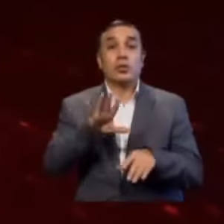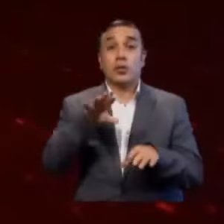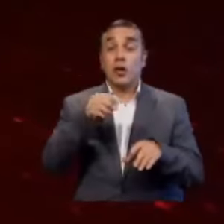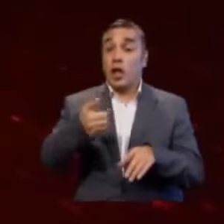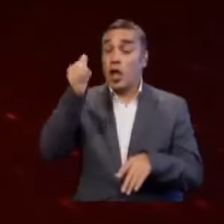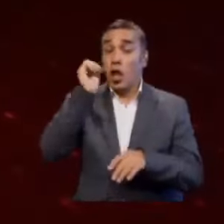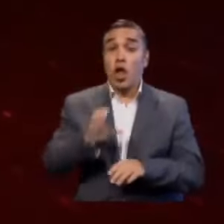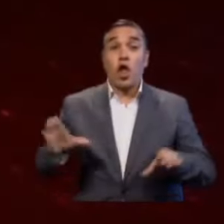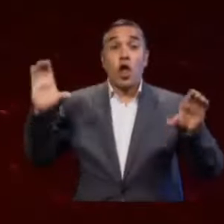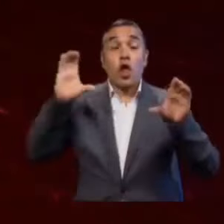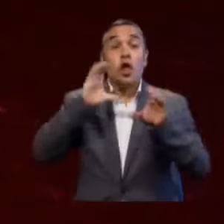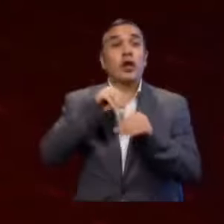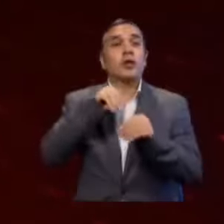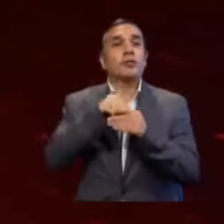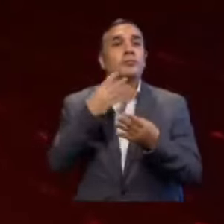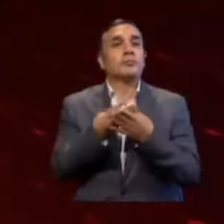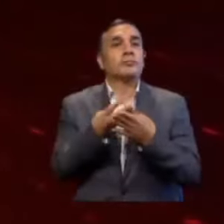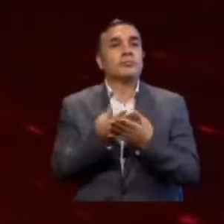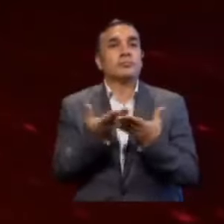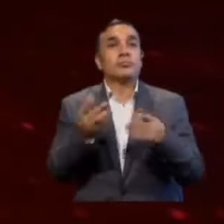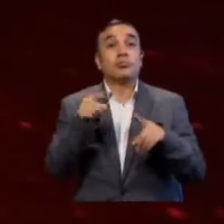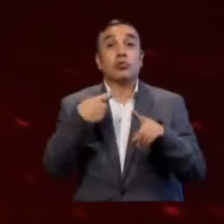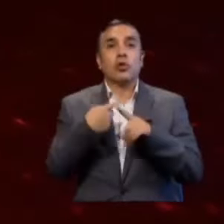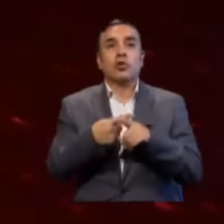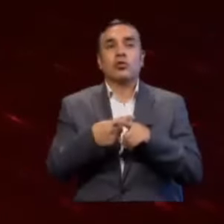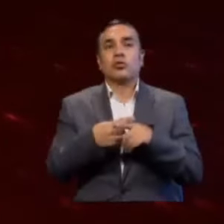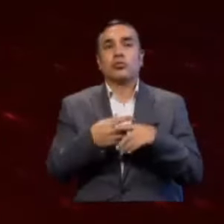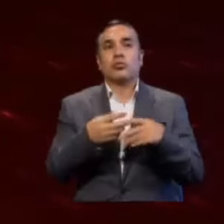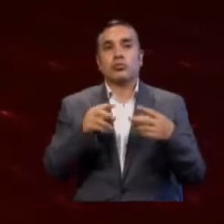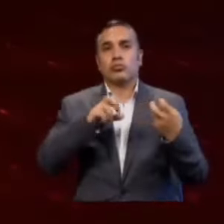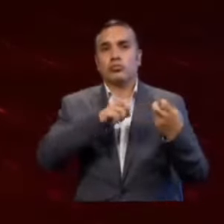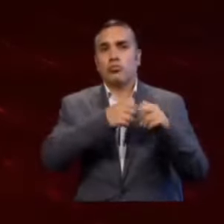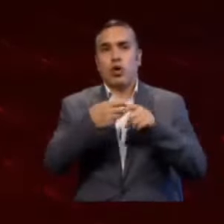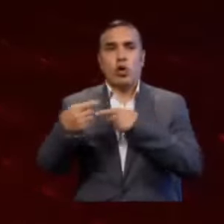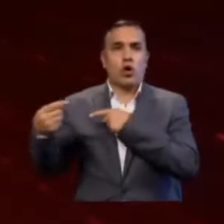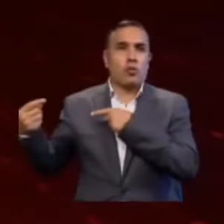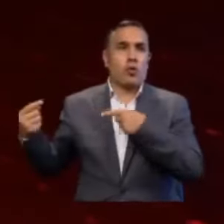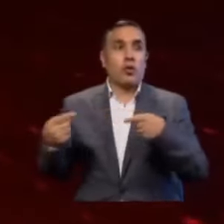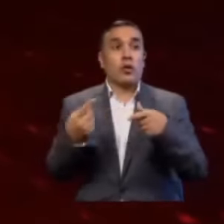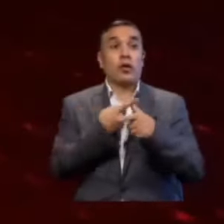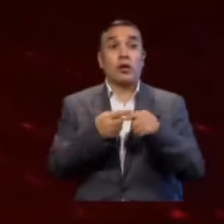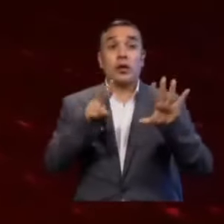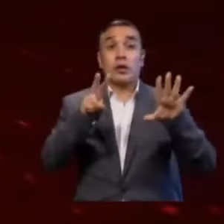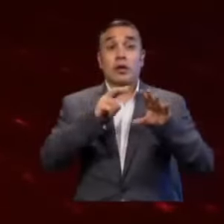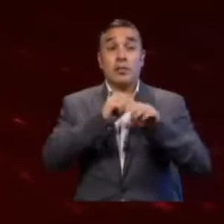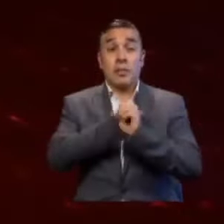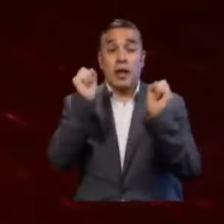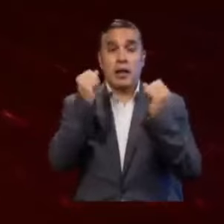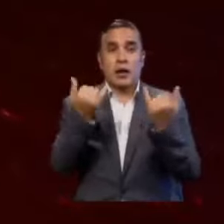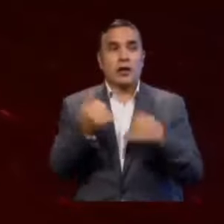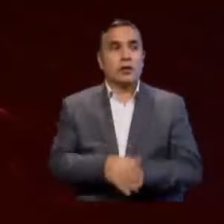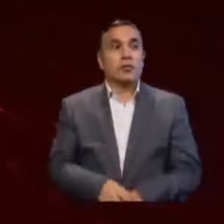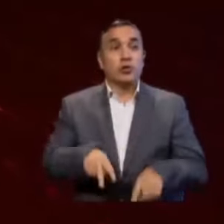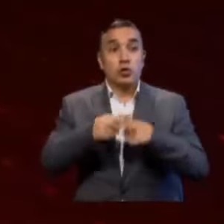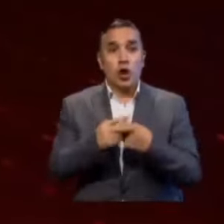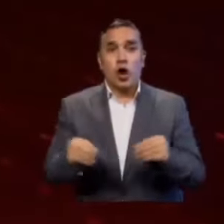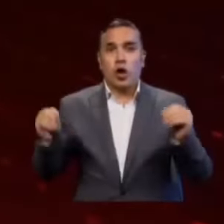Desde anoche en la penitenciaría del litoral, cuando hubo un amotinamiento, y a las 7 de esta mañana se